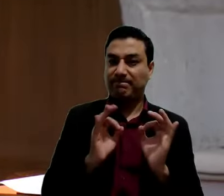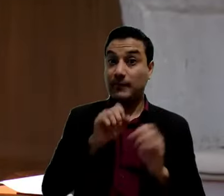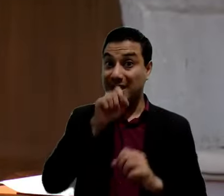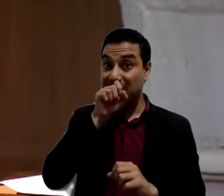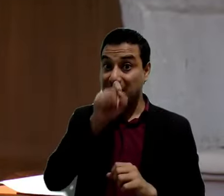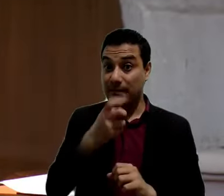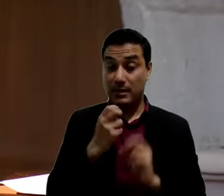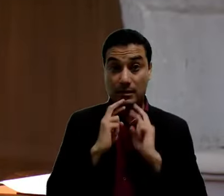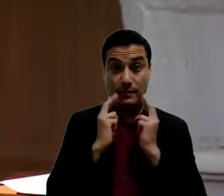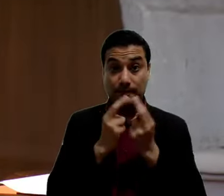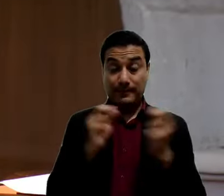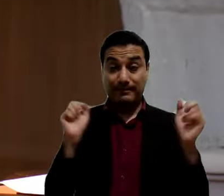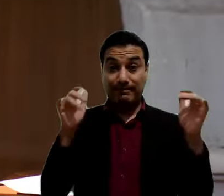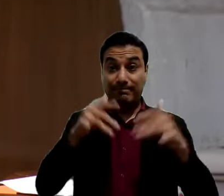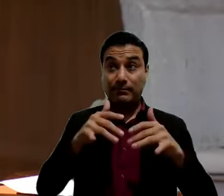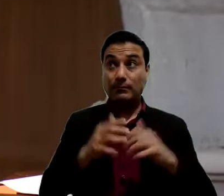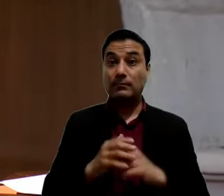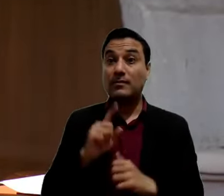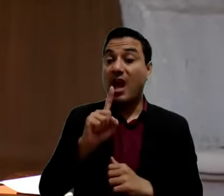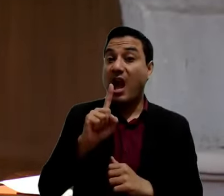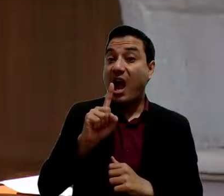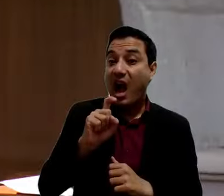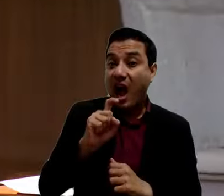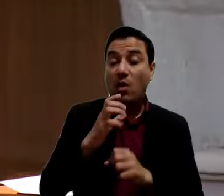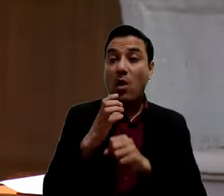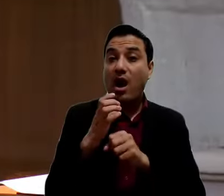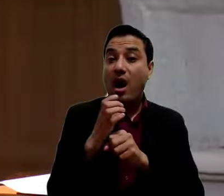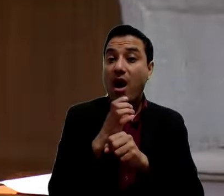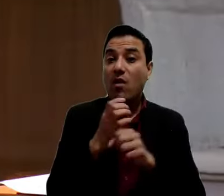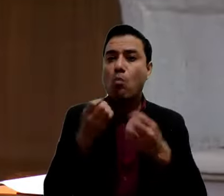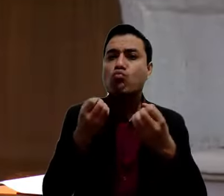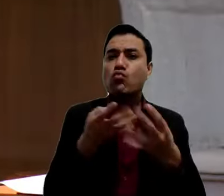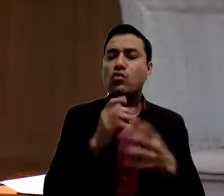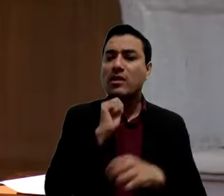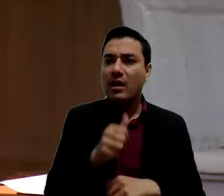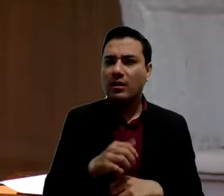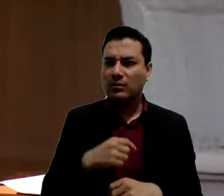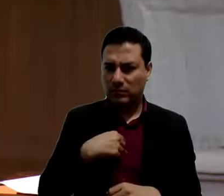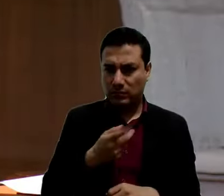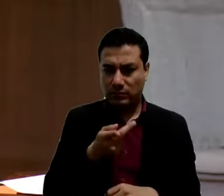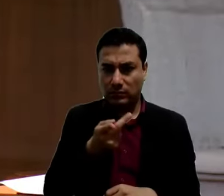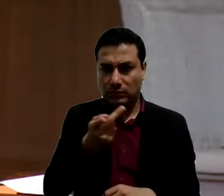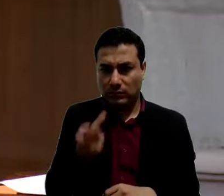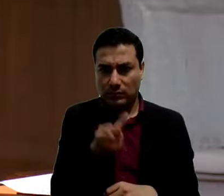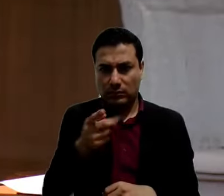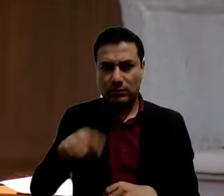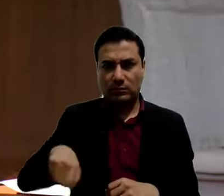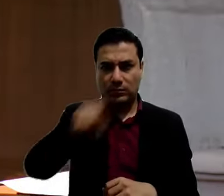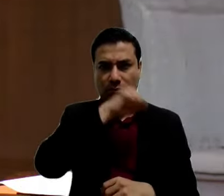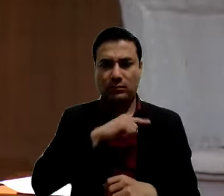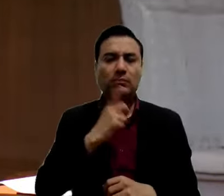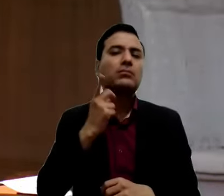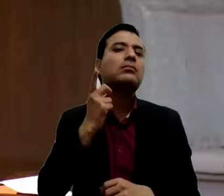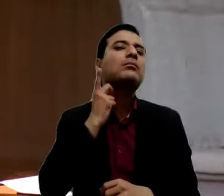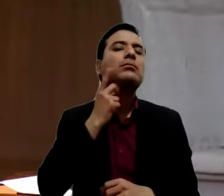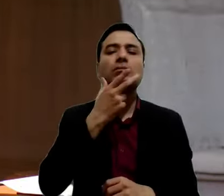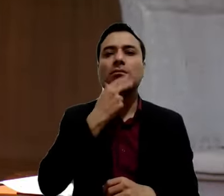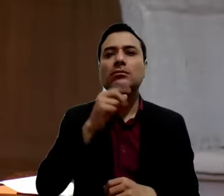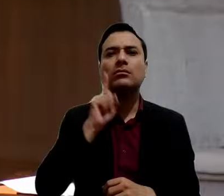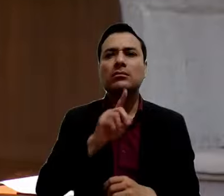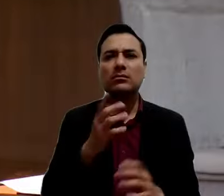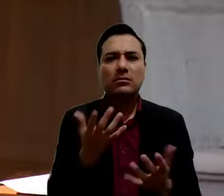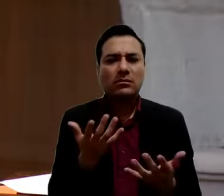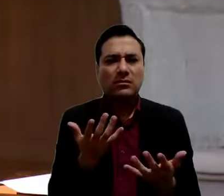evento se nos negó el servicio del agua y café y yo les pregunto compañeras y compañeros cuándo aquí en el